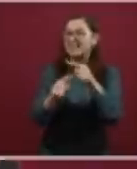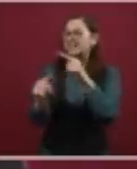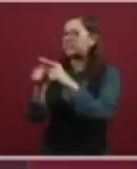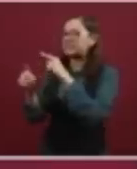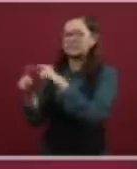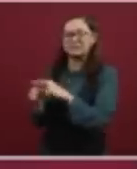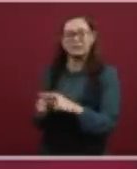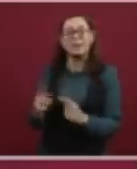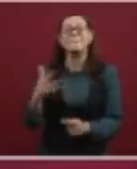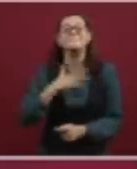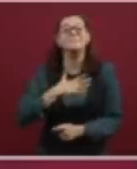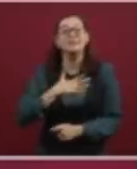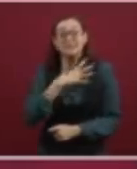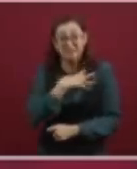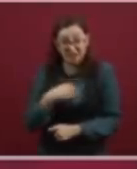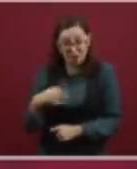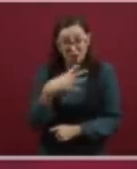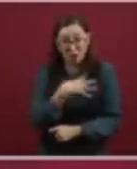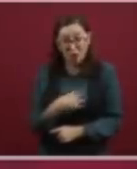mis hijos,